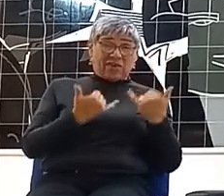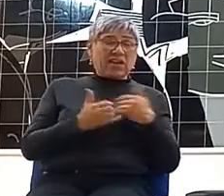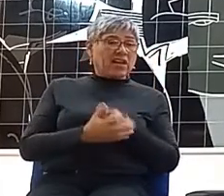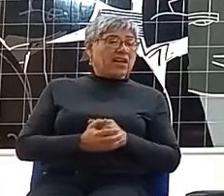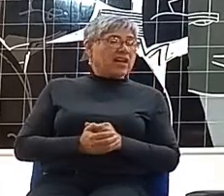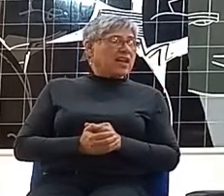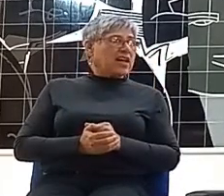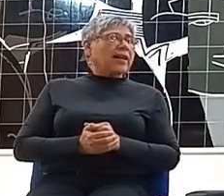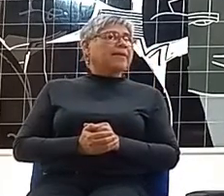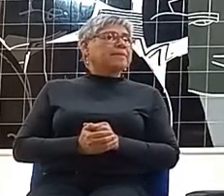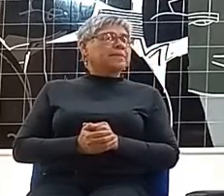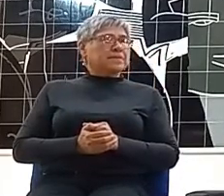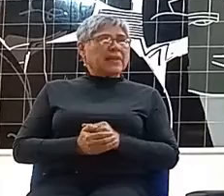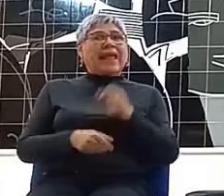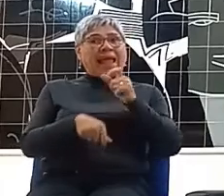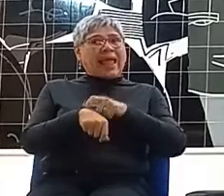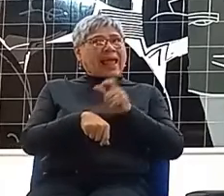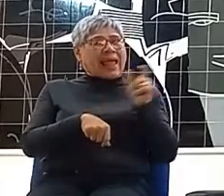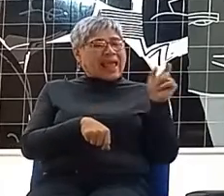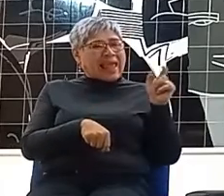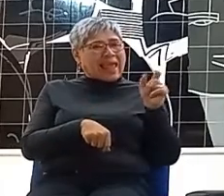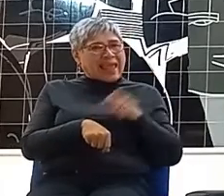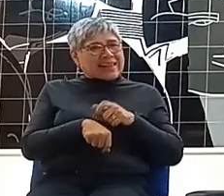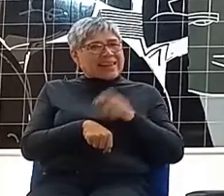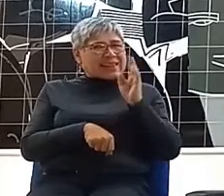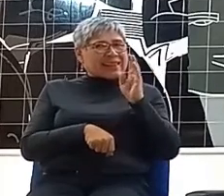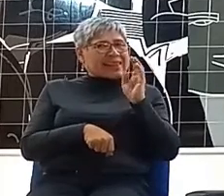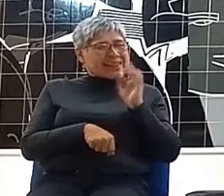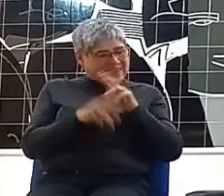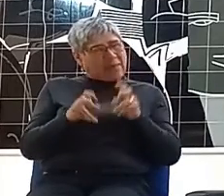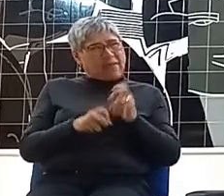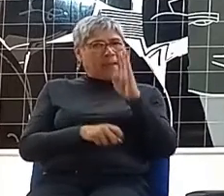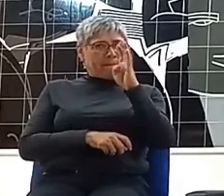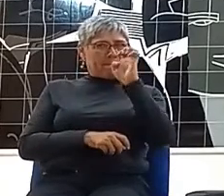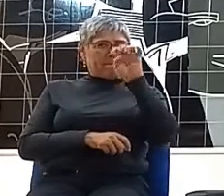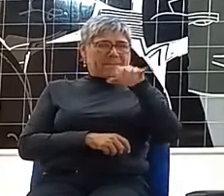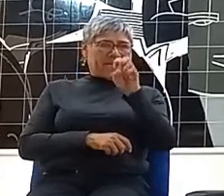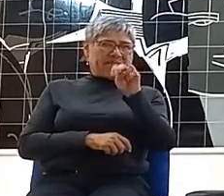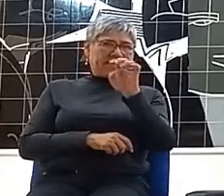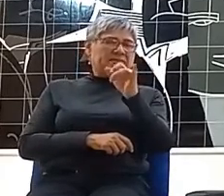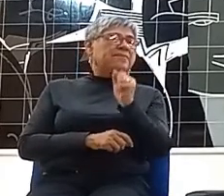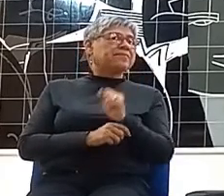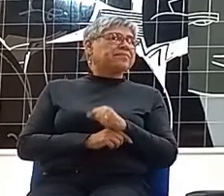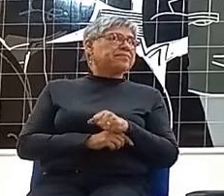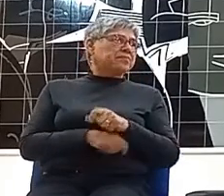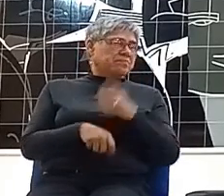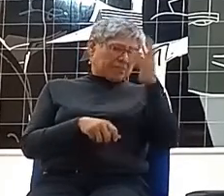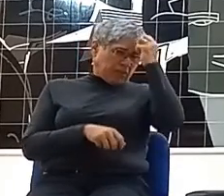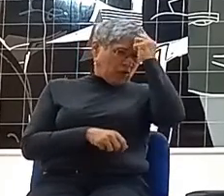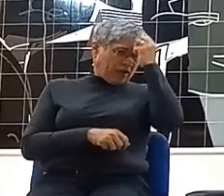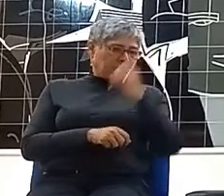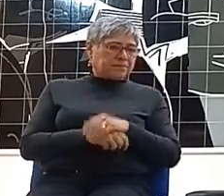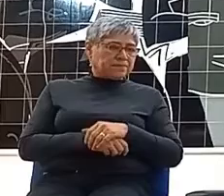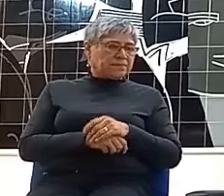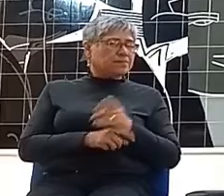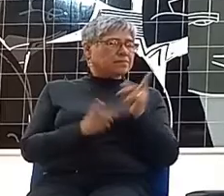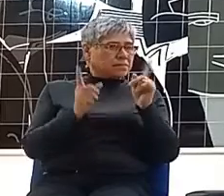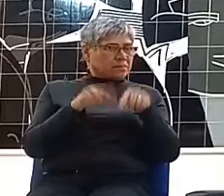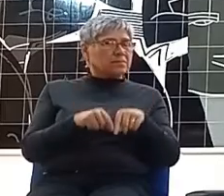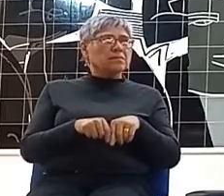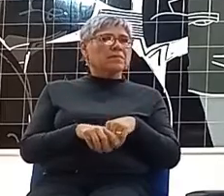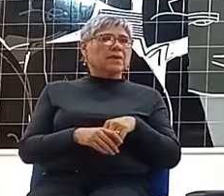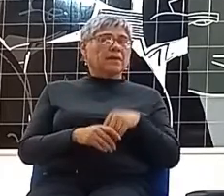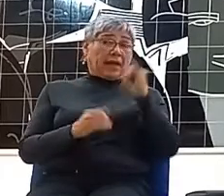que en este tema de lo benjaminiano y la memoria, pues tu maestro Reyes Mate ha sido también